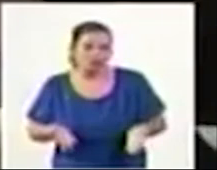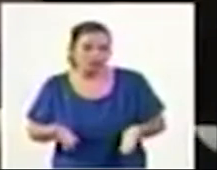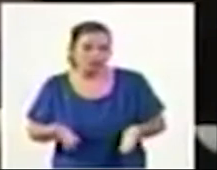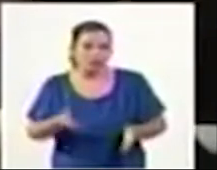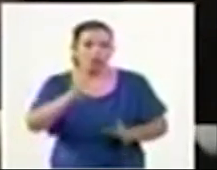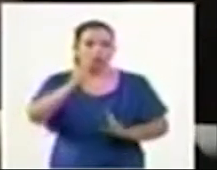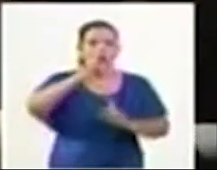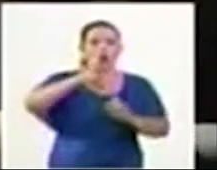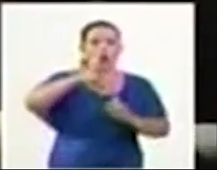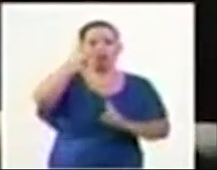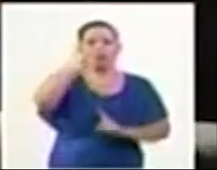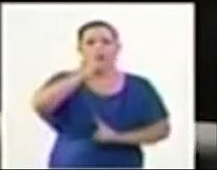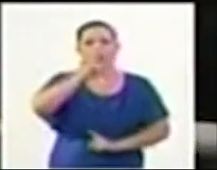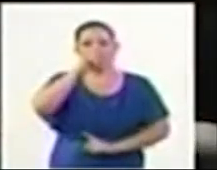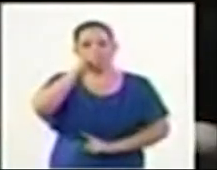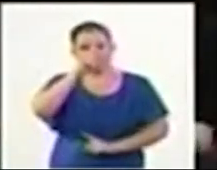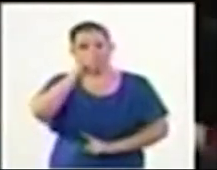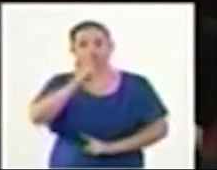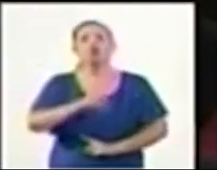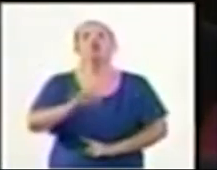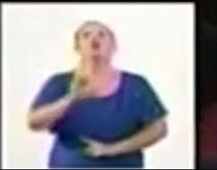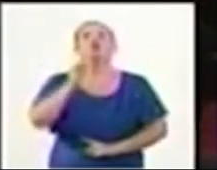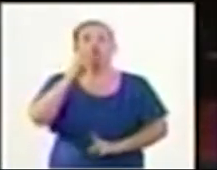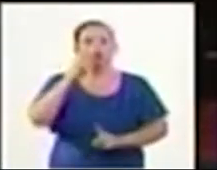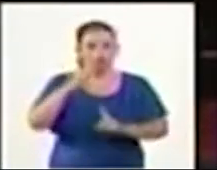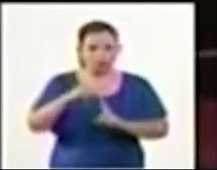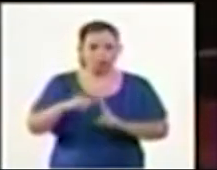asesinando a un pueblo.